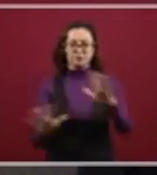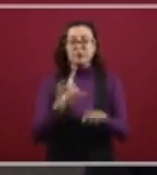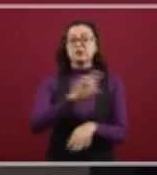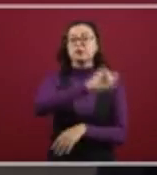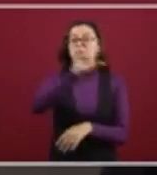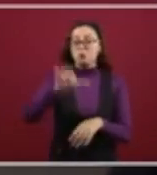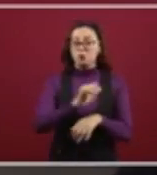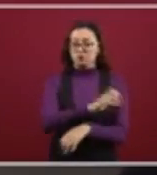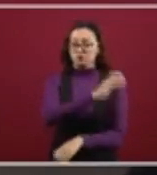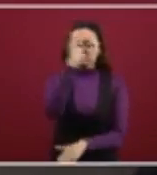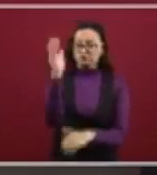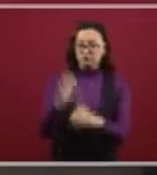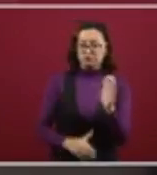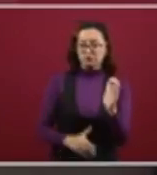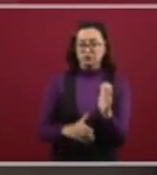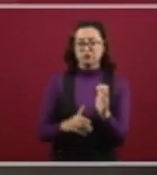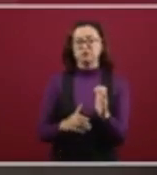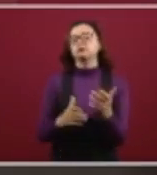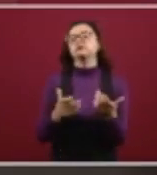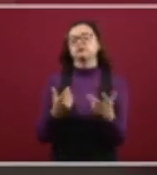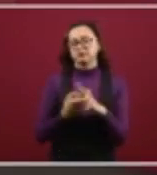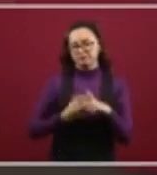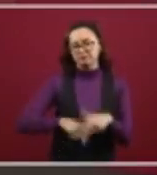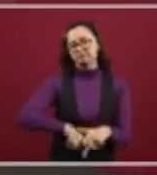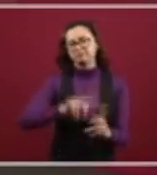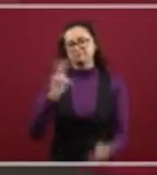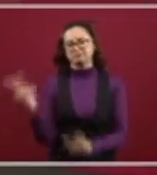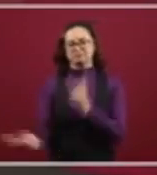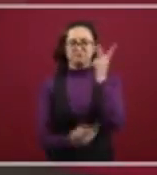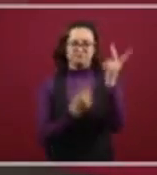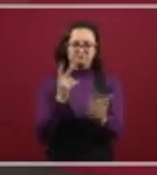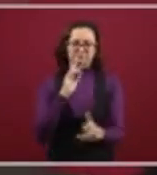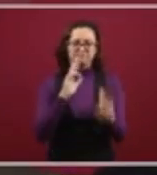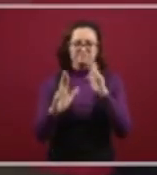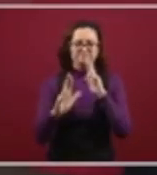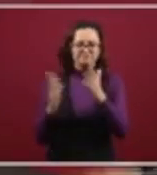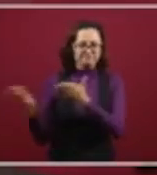información, abrimos la sesión de preguntas y respuestas.